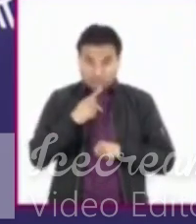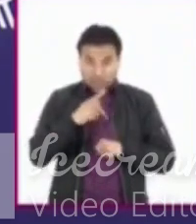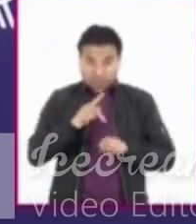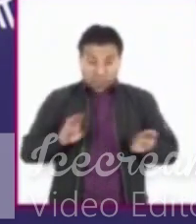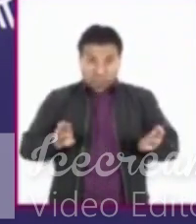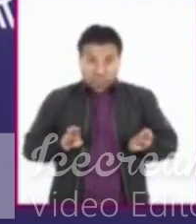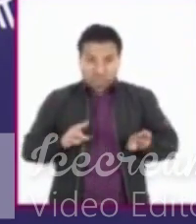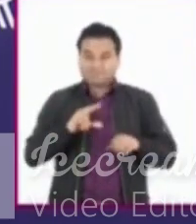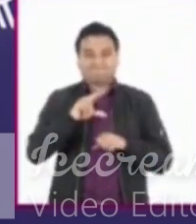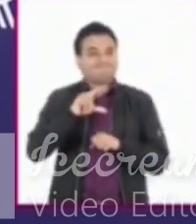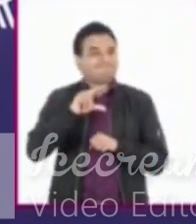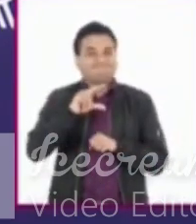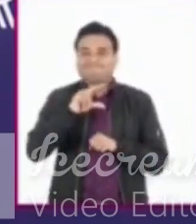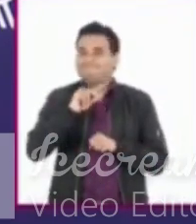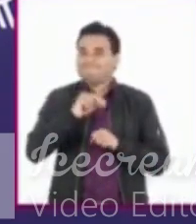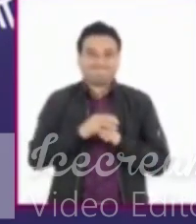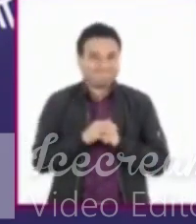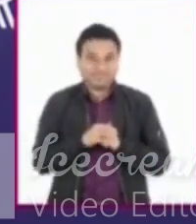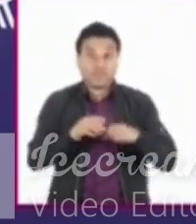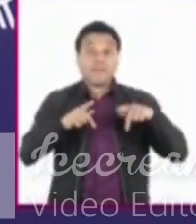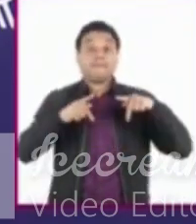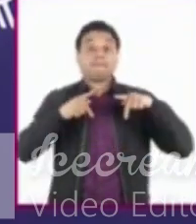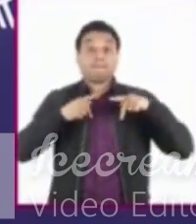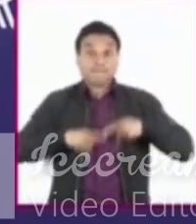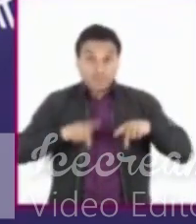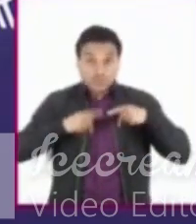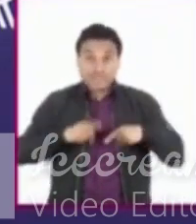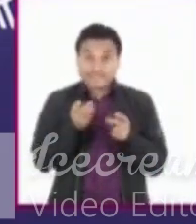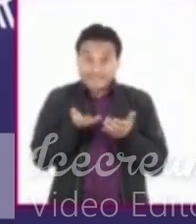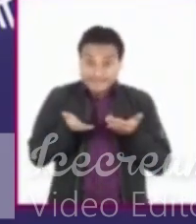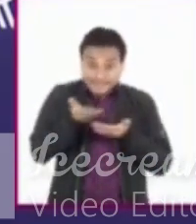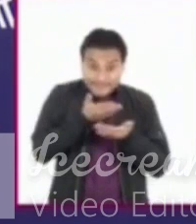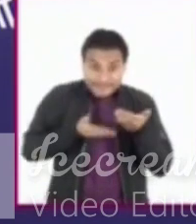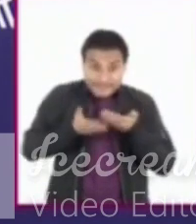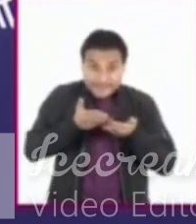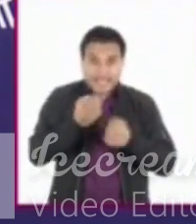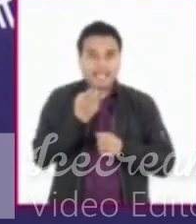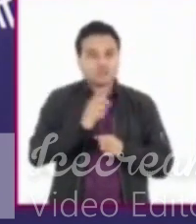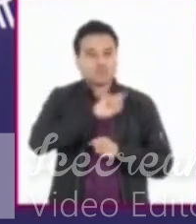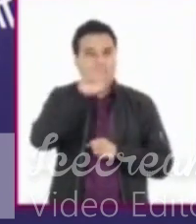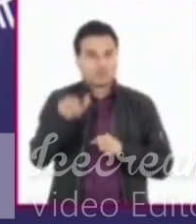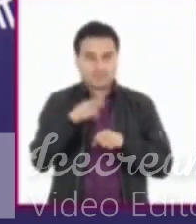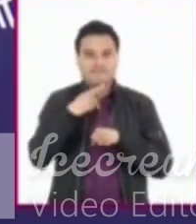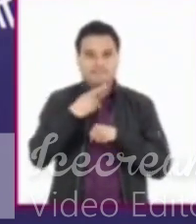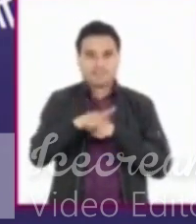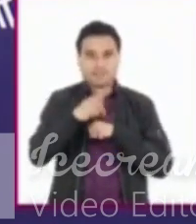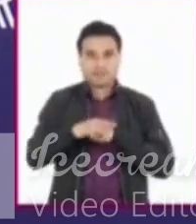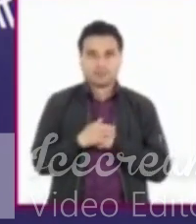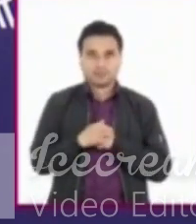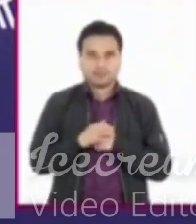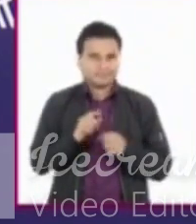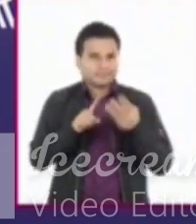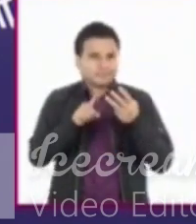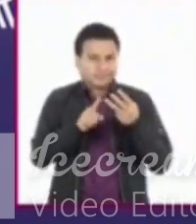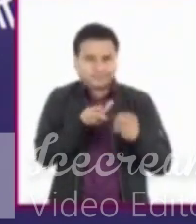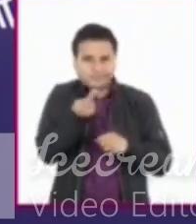en las interacciones con los seres vivos y el ambiente. ¿Qué consecuencias trae la